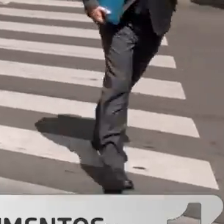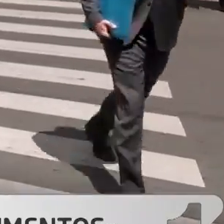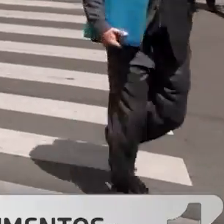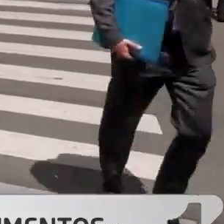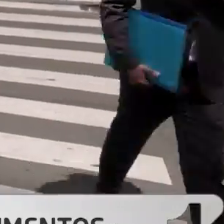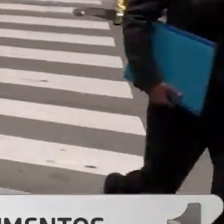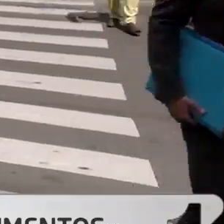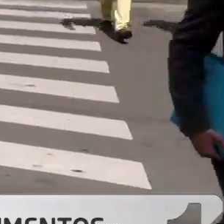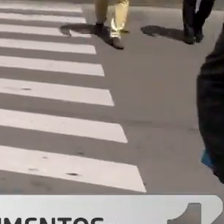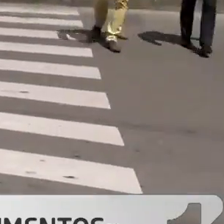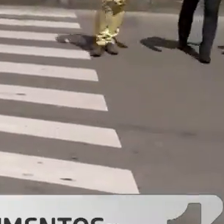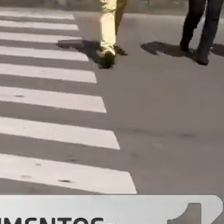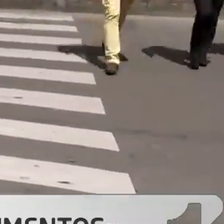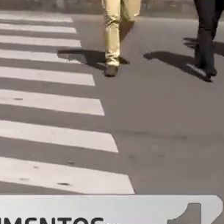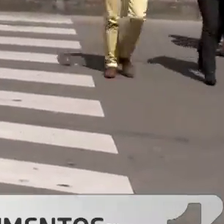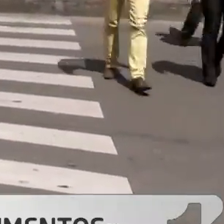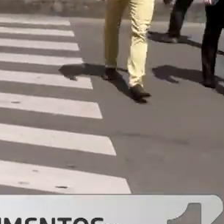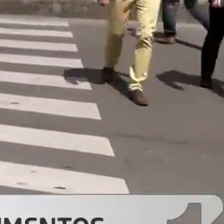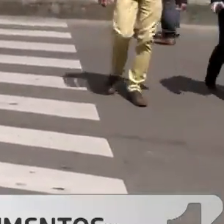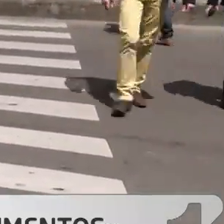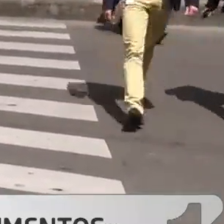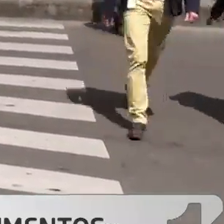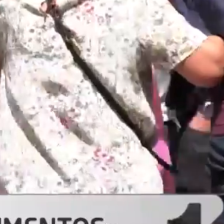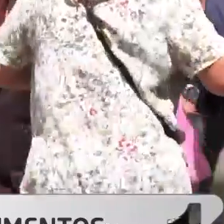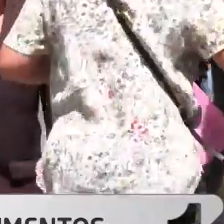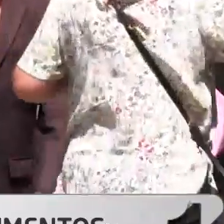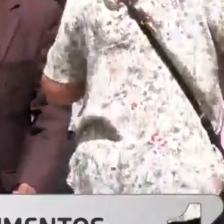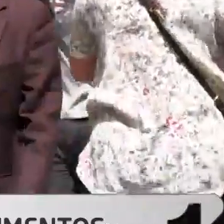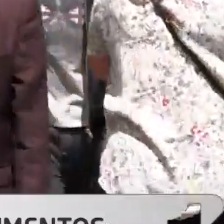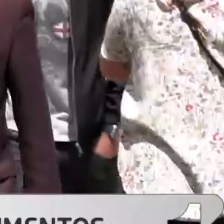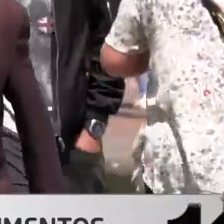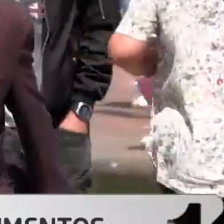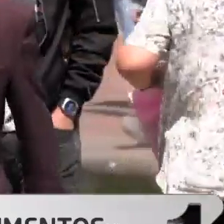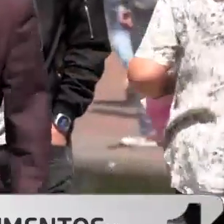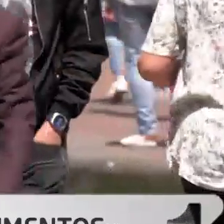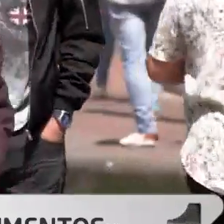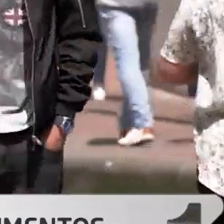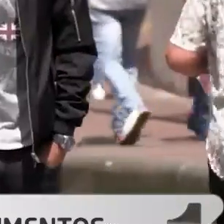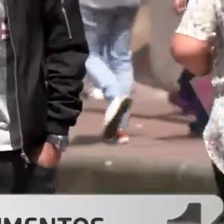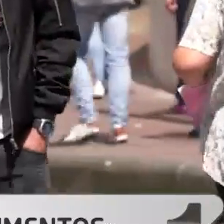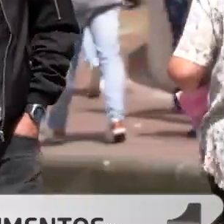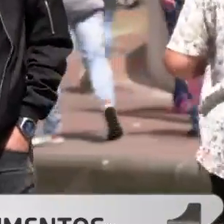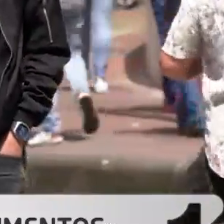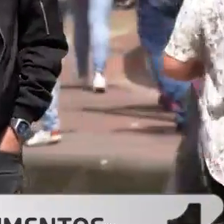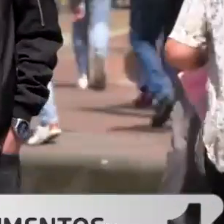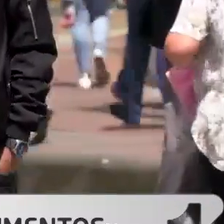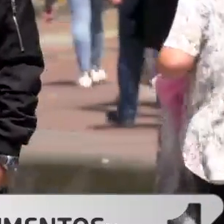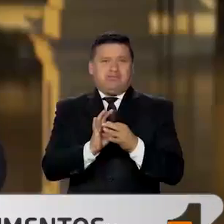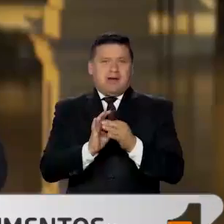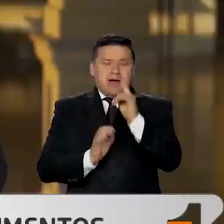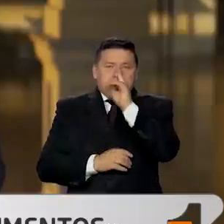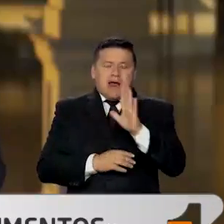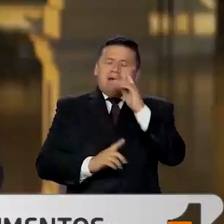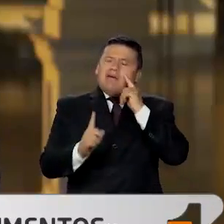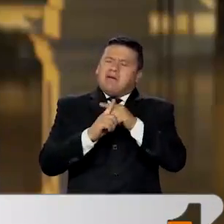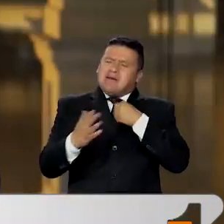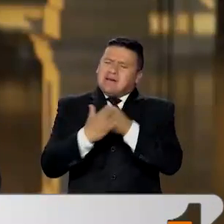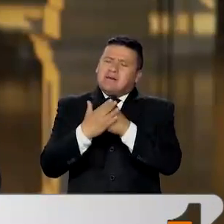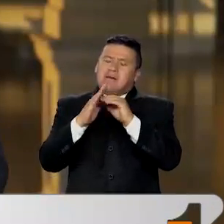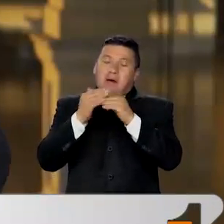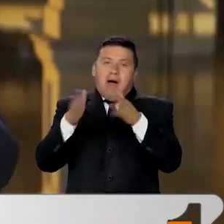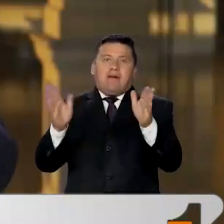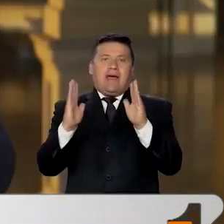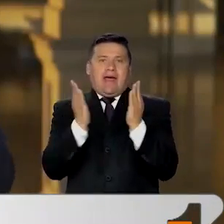que todos los colombianos tienen las puertas abiertas en la conversación nacional. Por eso abrimos la conversación nacional sobre